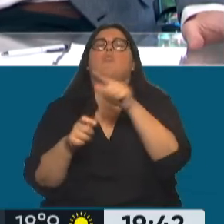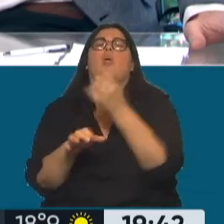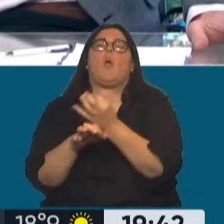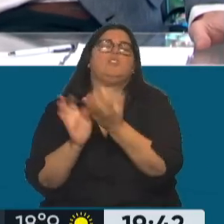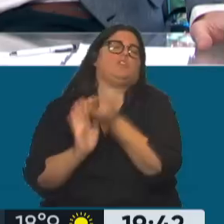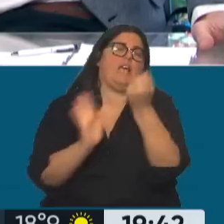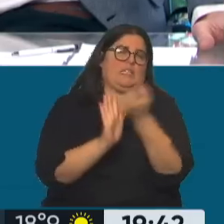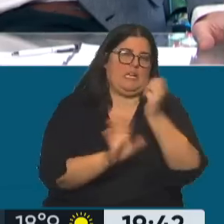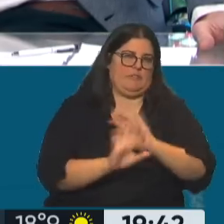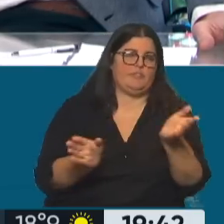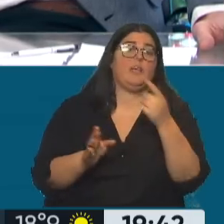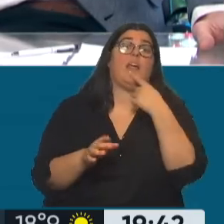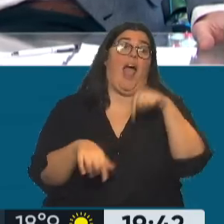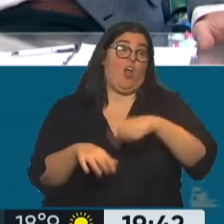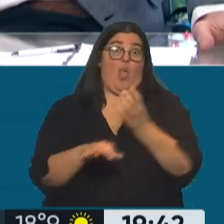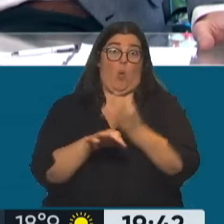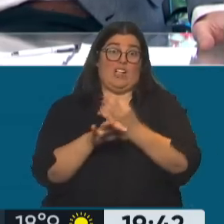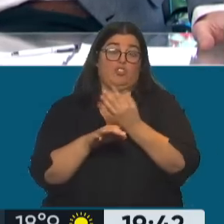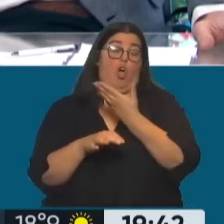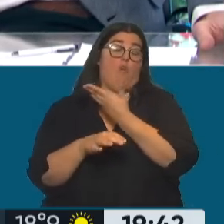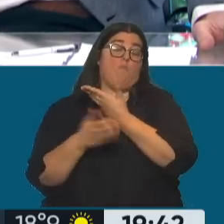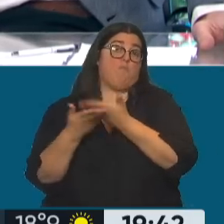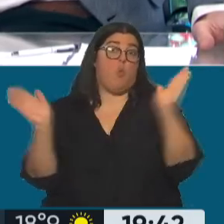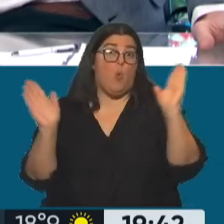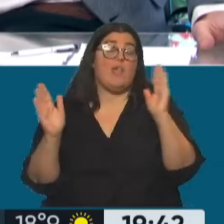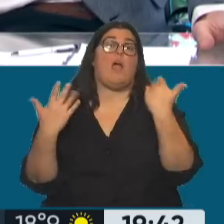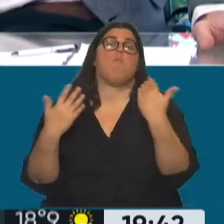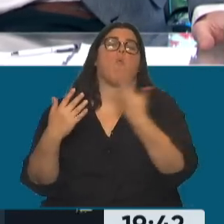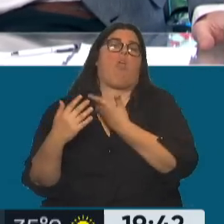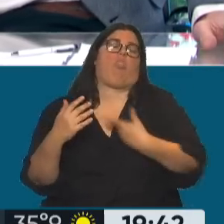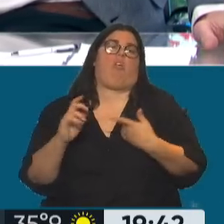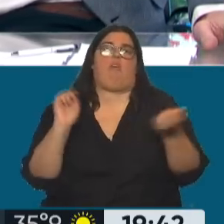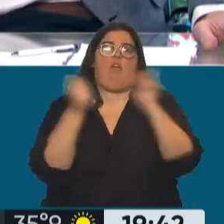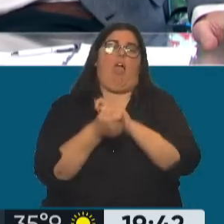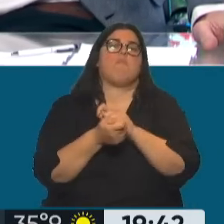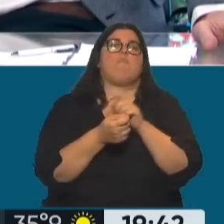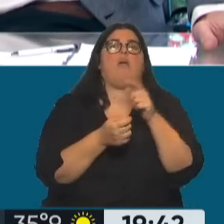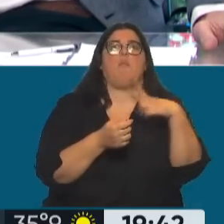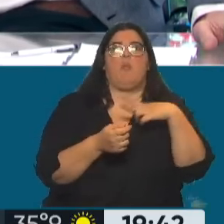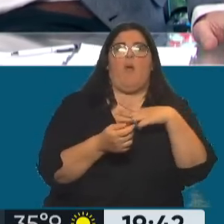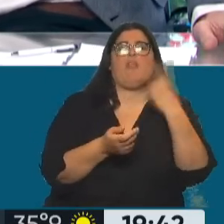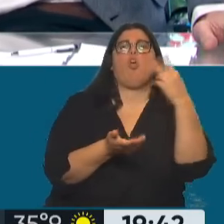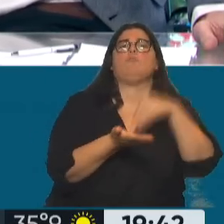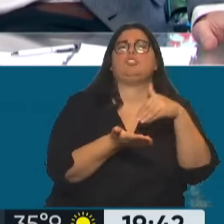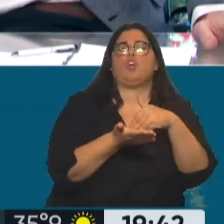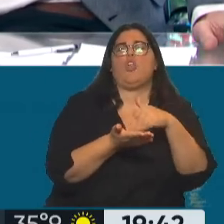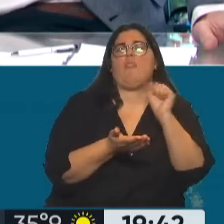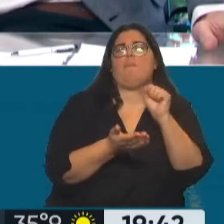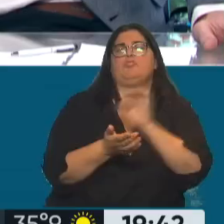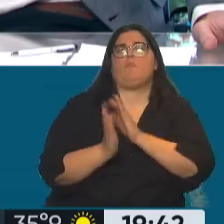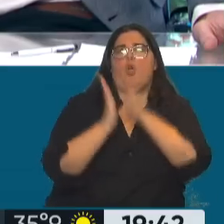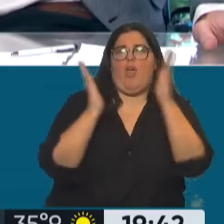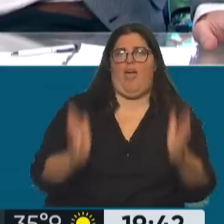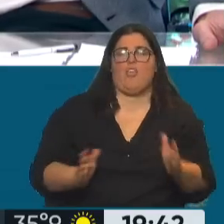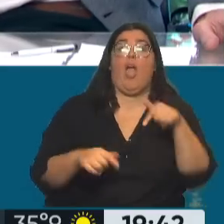educación hoy es pública, te podría ir o costar 2 millones de pesos anuales, ¿no? El transporte, que